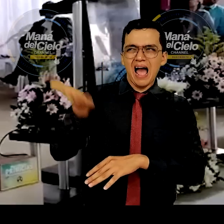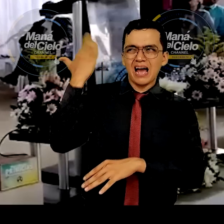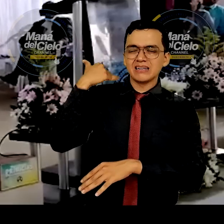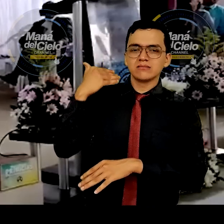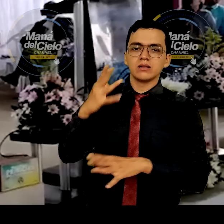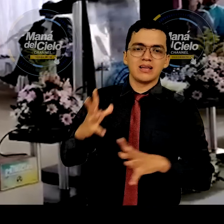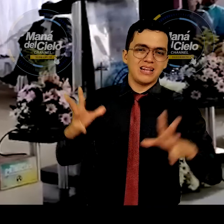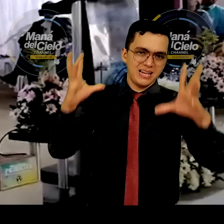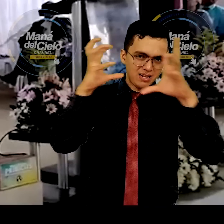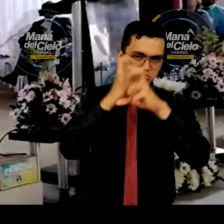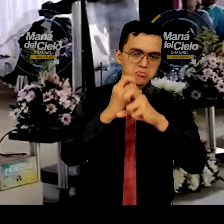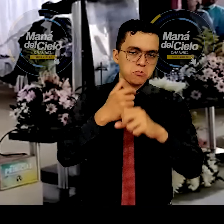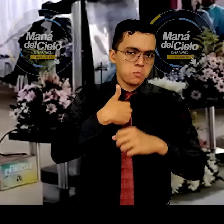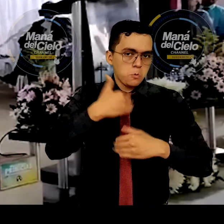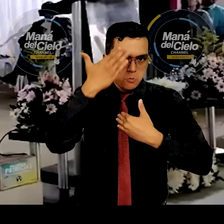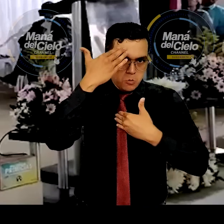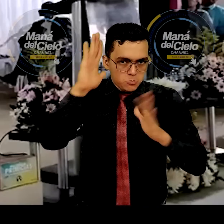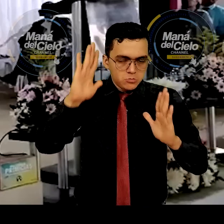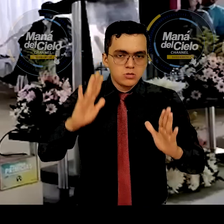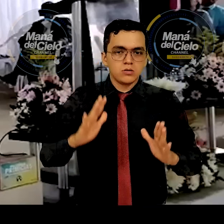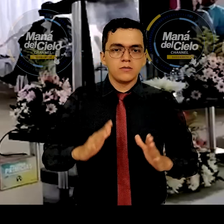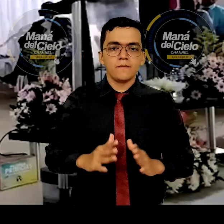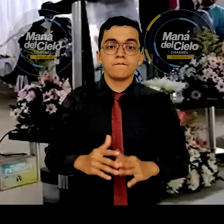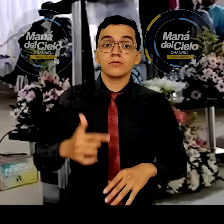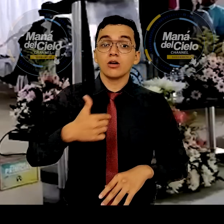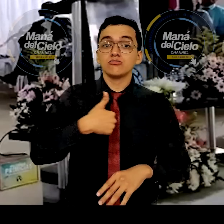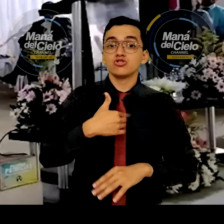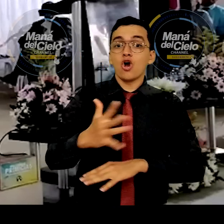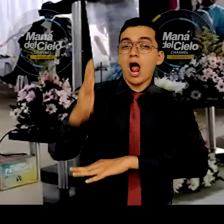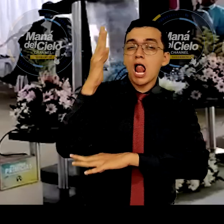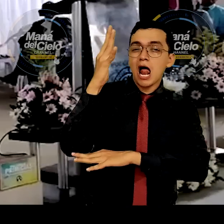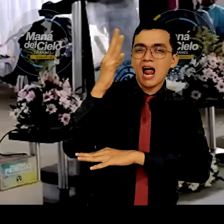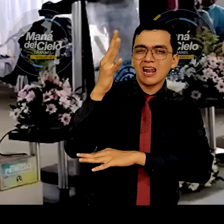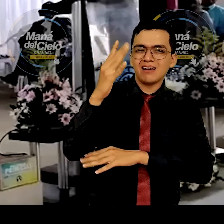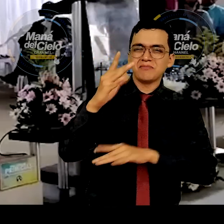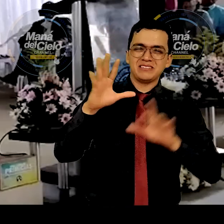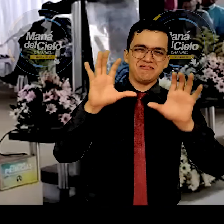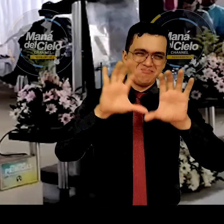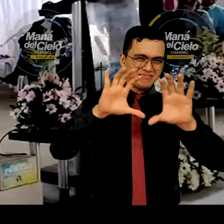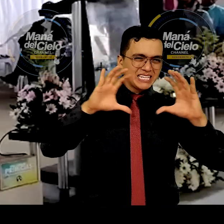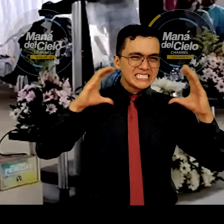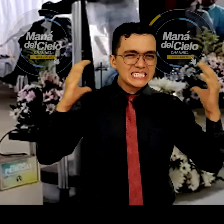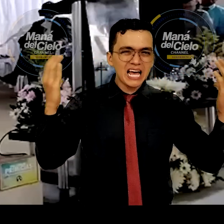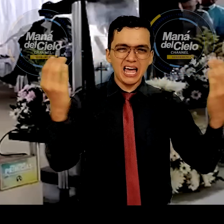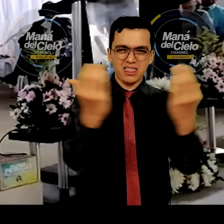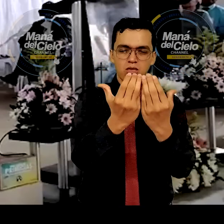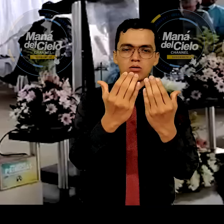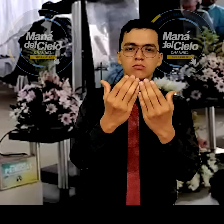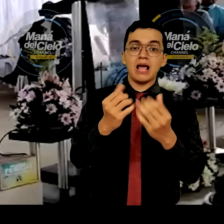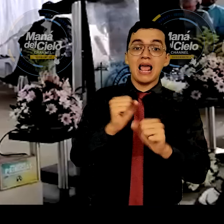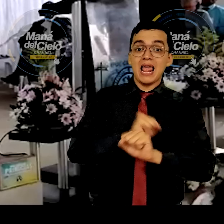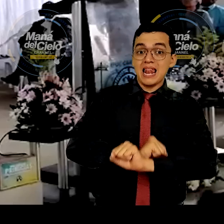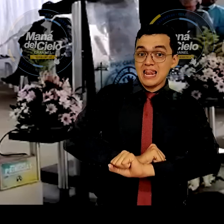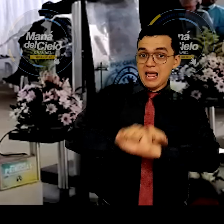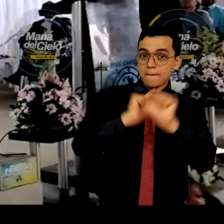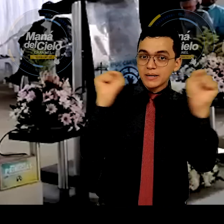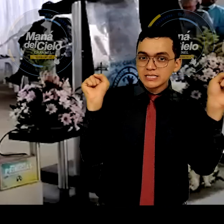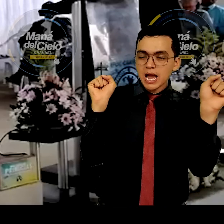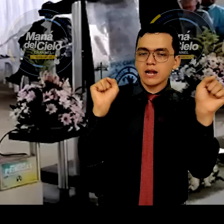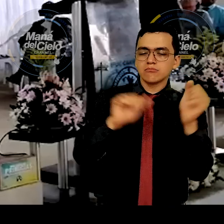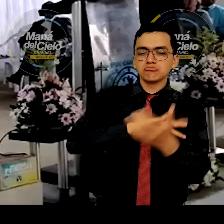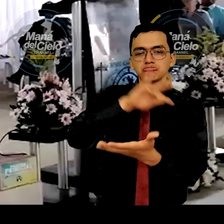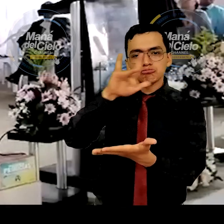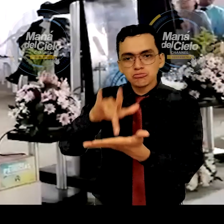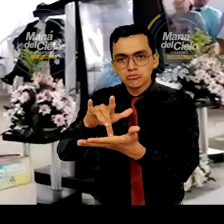Yo no sabía que estaba enfermo. Me tocaba predicar una convención. Fui en la mañana y me quedé en la tarde orando